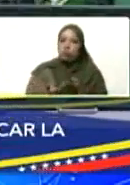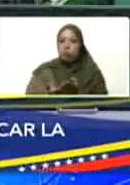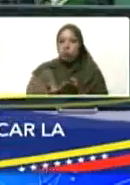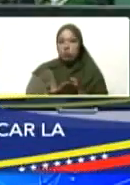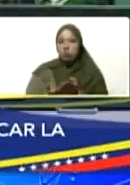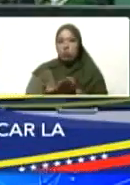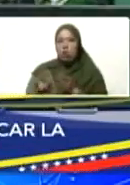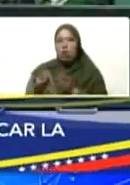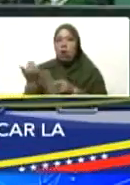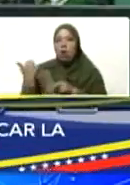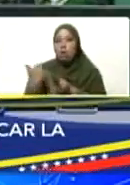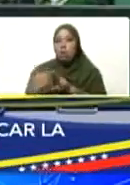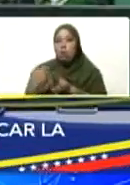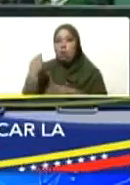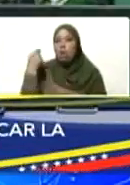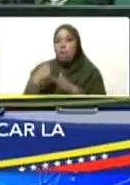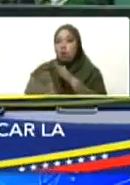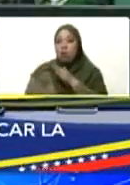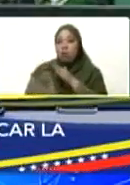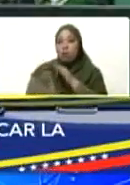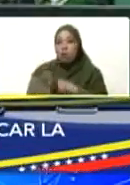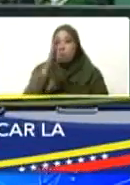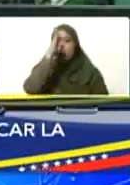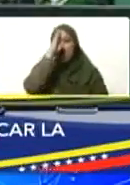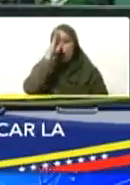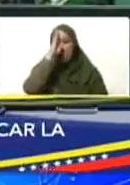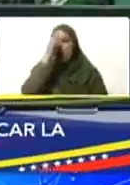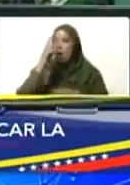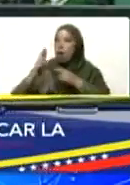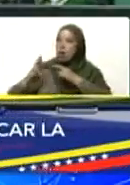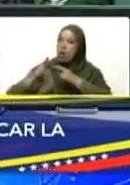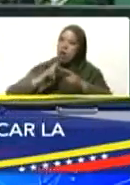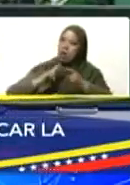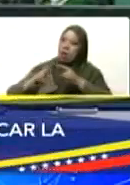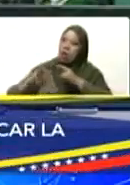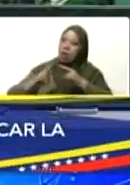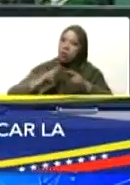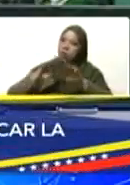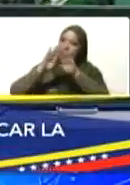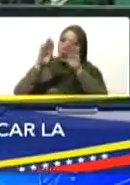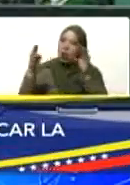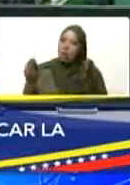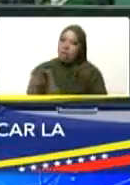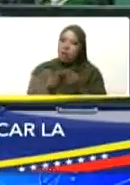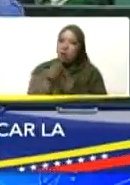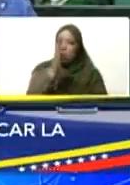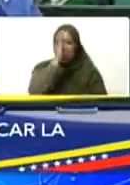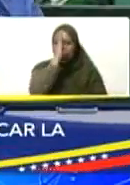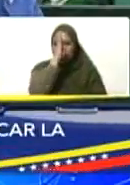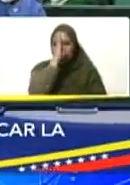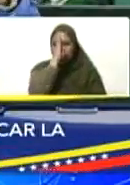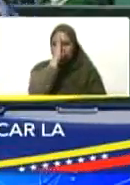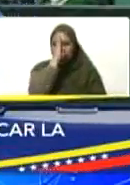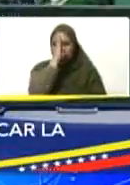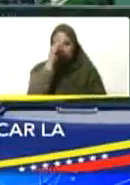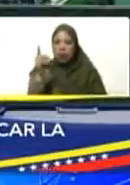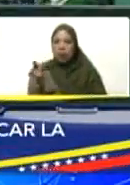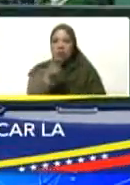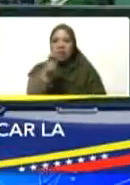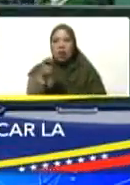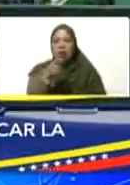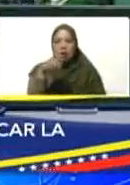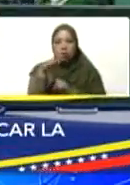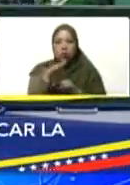nos prohibió abrir cuentas bancarias y tener relaciones con los bancos del mundo. Se persiguió la industria